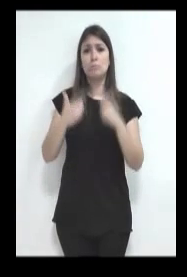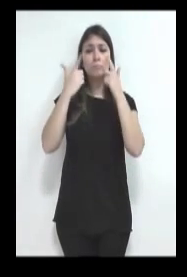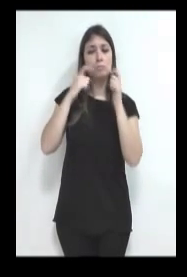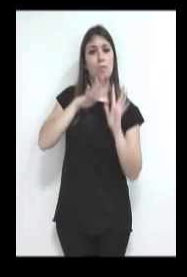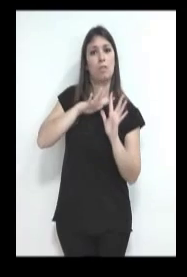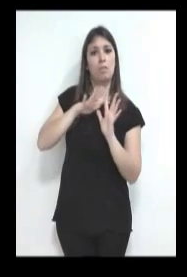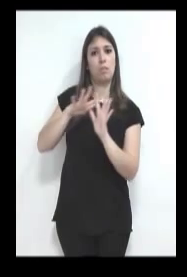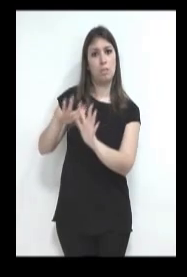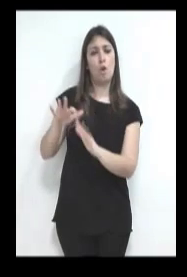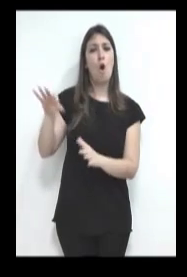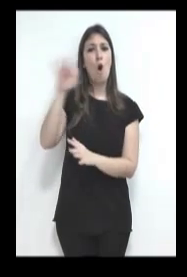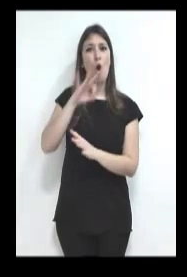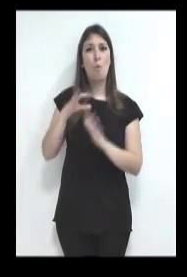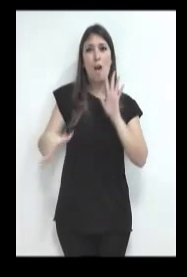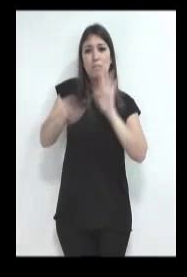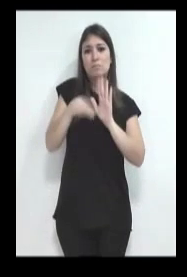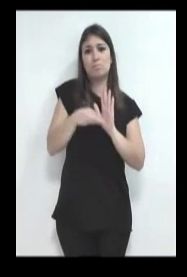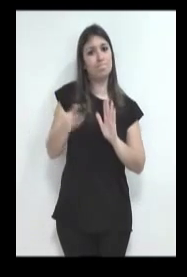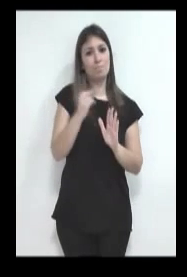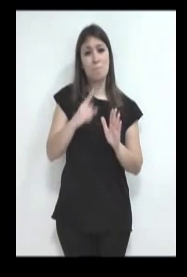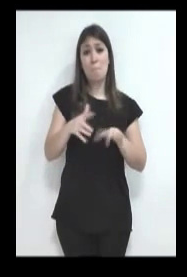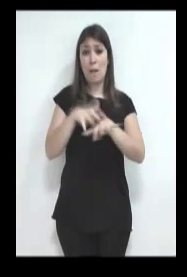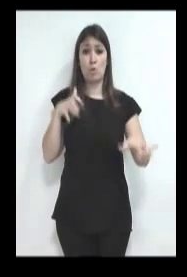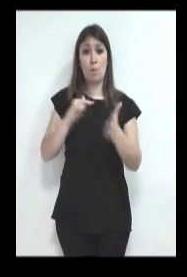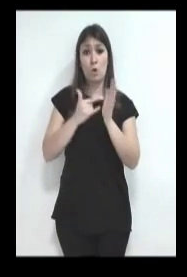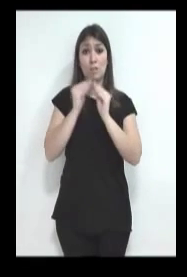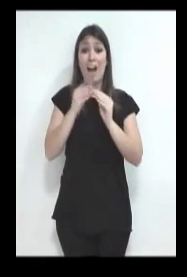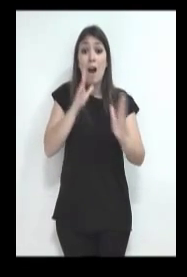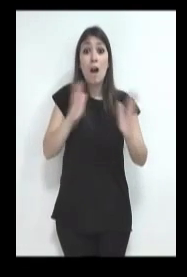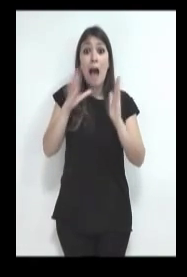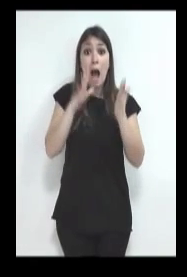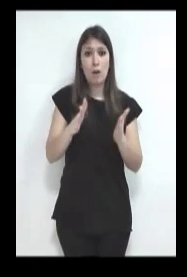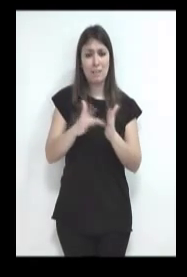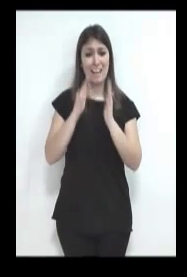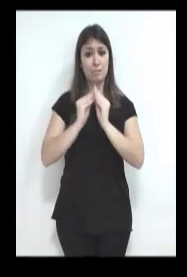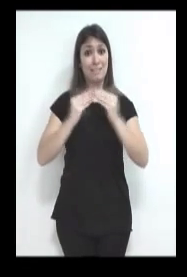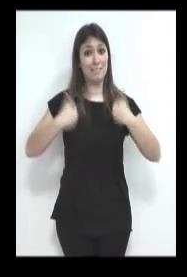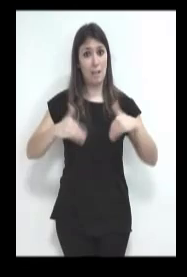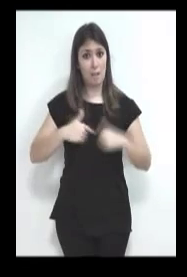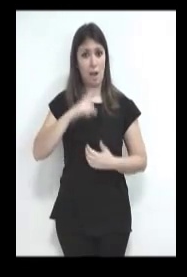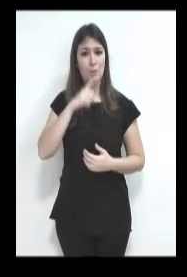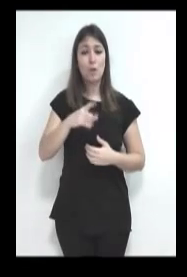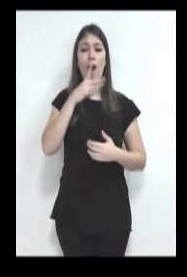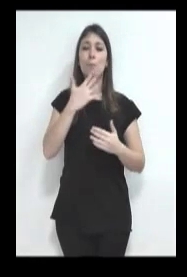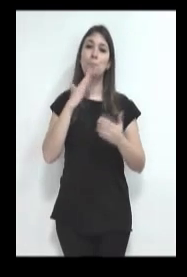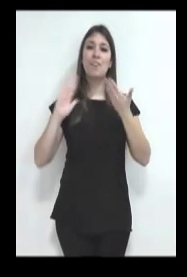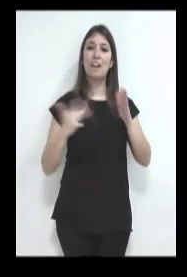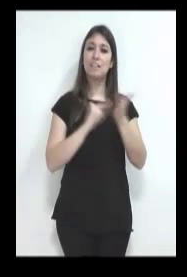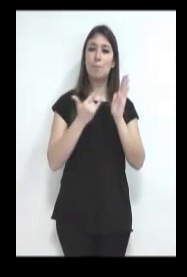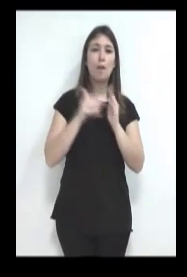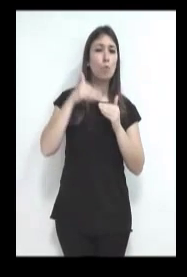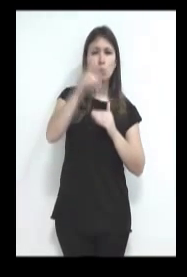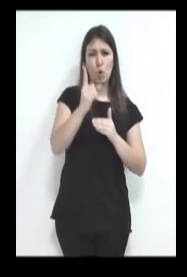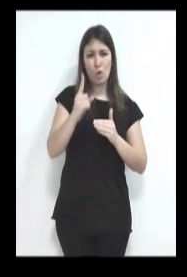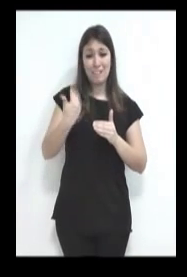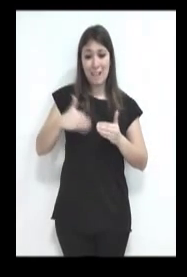lado o no tenidas demasiado en cuenta en la mayoría de los proyectos en este momento en ejecución. No estoy diciendo en proyectos que se estén planificando ni en proyectos futuros,